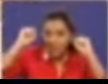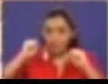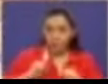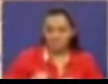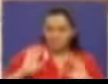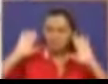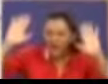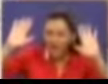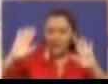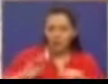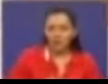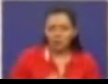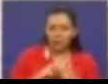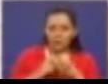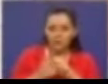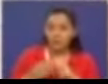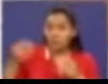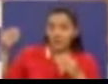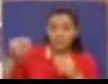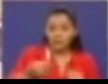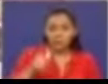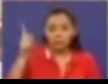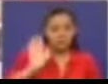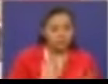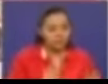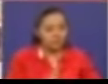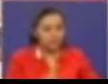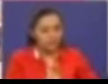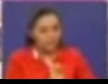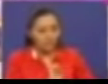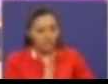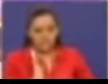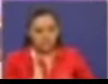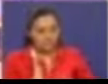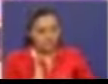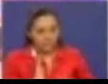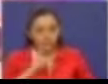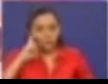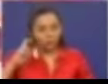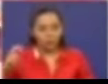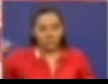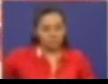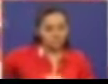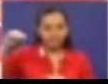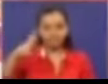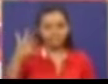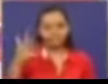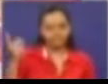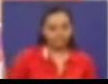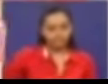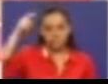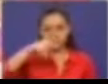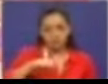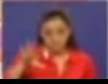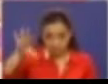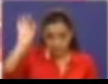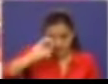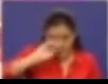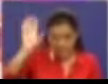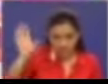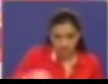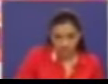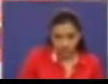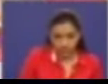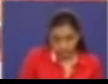que han parado muchas inversiones, han perjudicado al turismo, han perjudicado a la actividad económica. Ojalá nos demos cuenta lo que